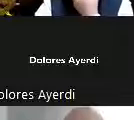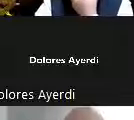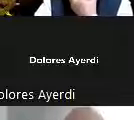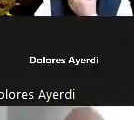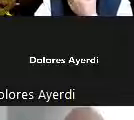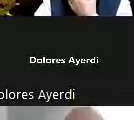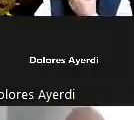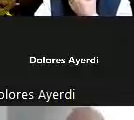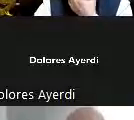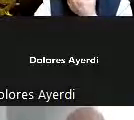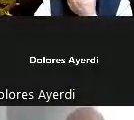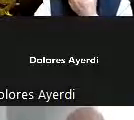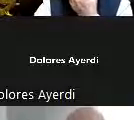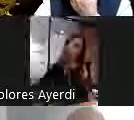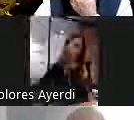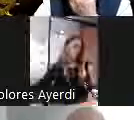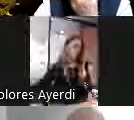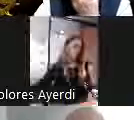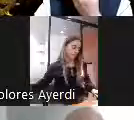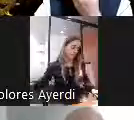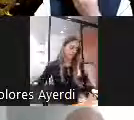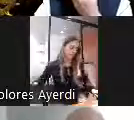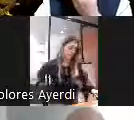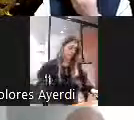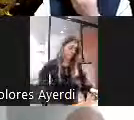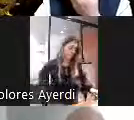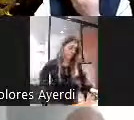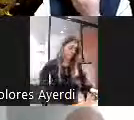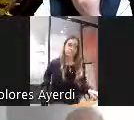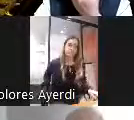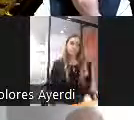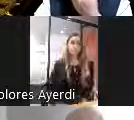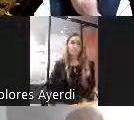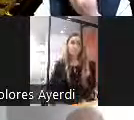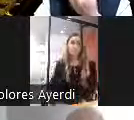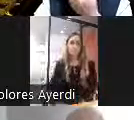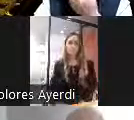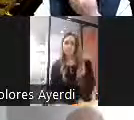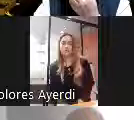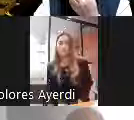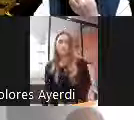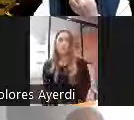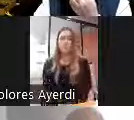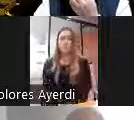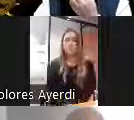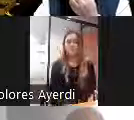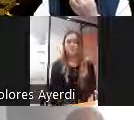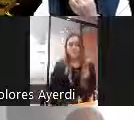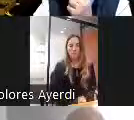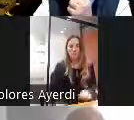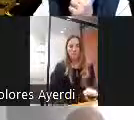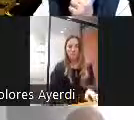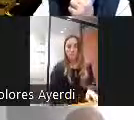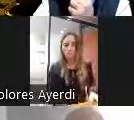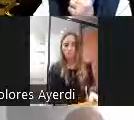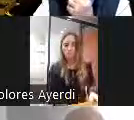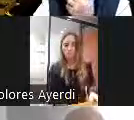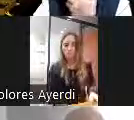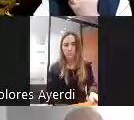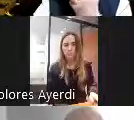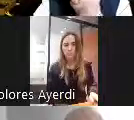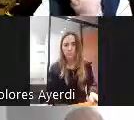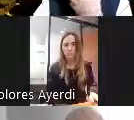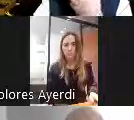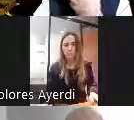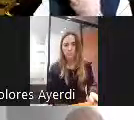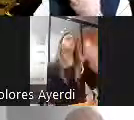uno tiene diferentes ámbitos de intervención social. Y se ponen en instituciones, y la organización defensorial es una de